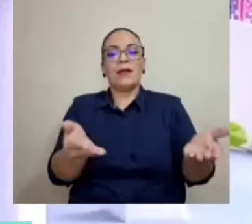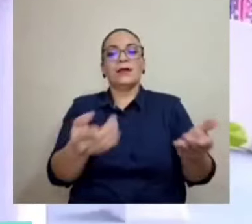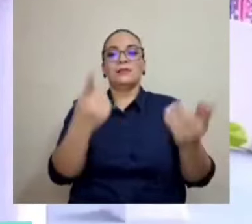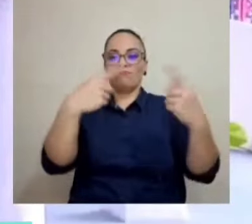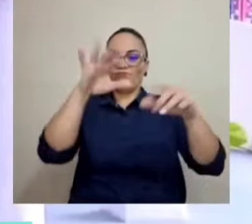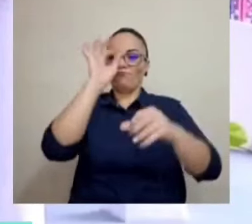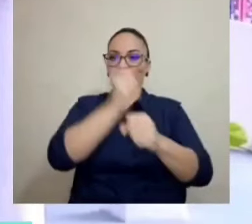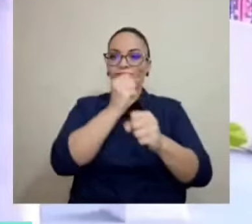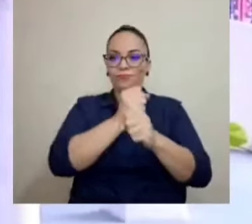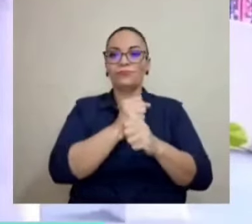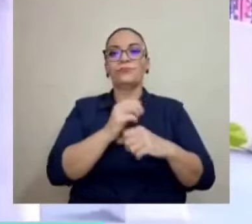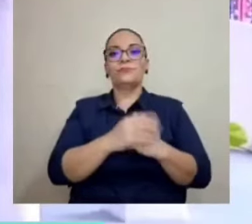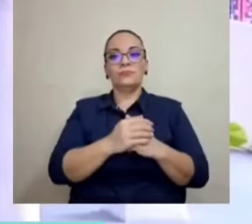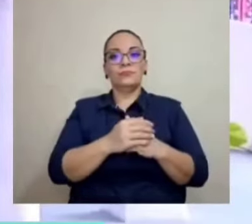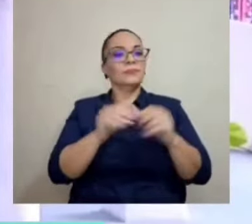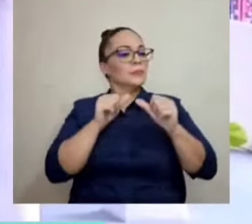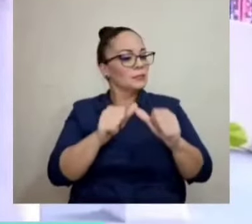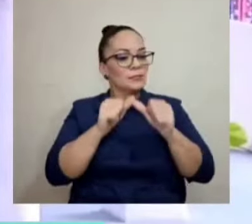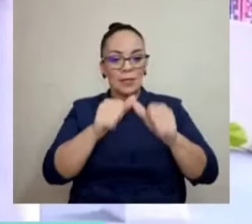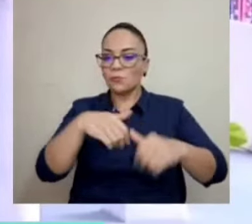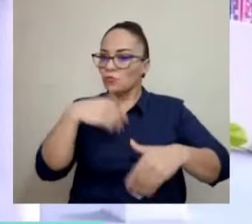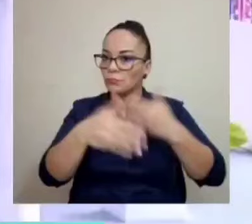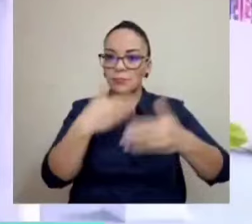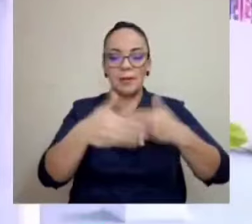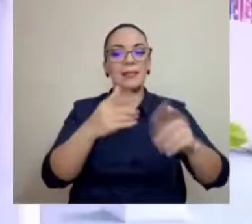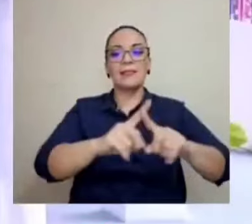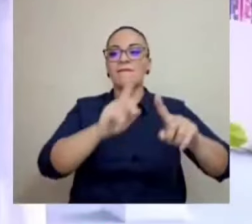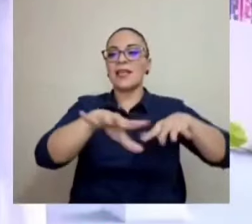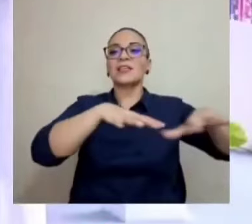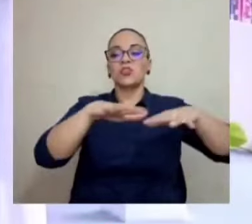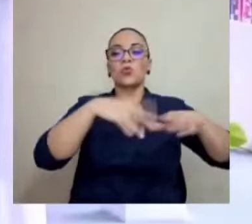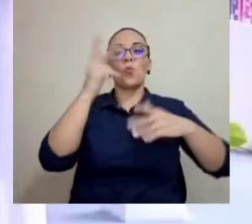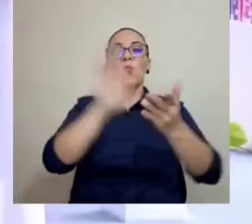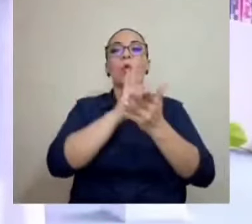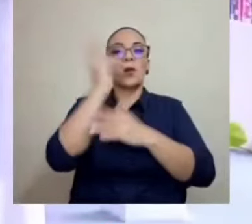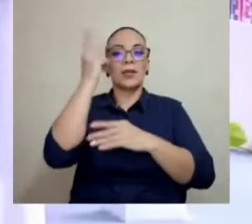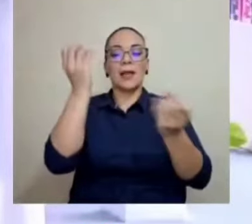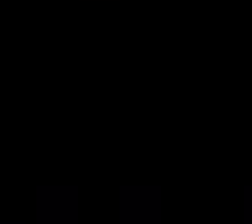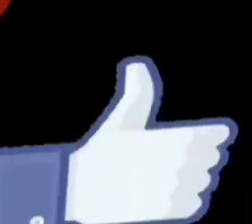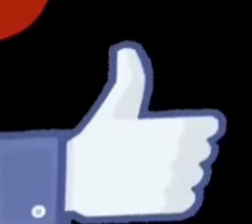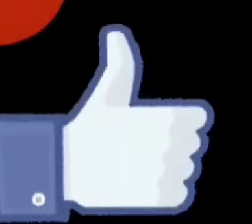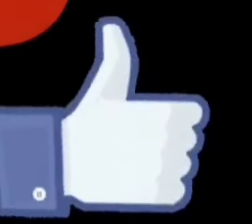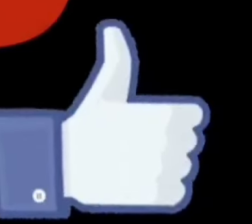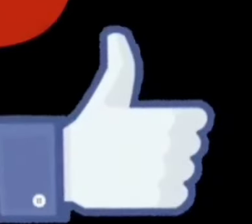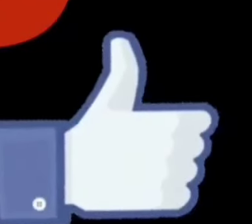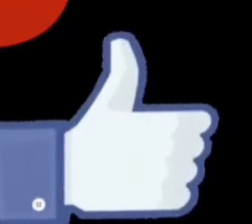empleabilidad. Entonces seguimos para adelante con una serie de acciones de política pública en avance.